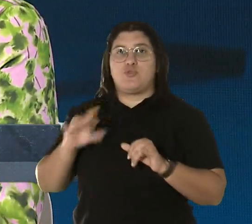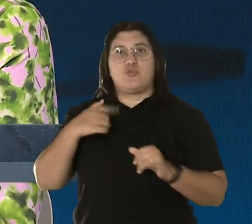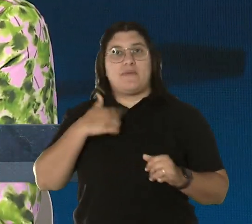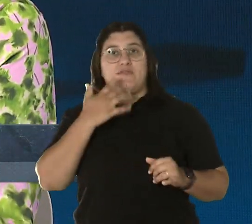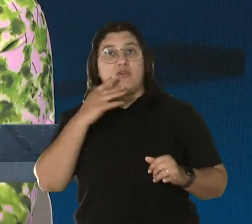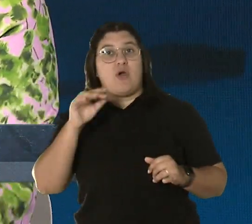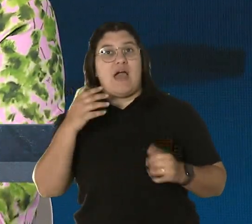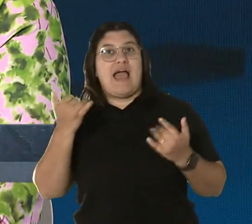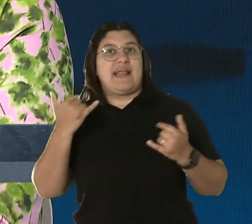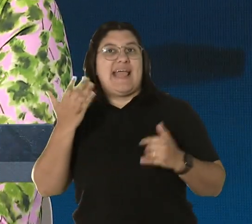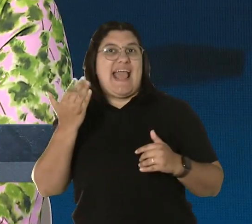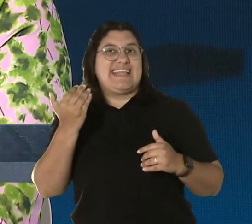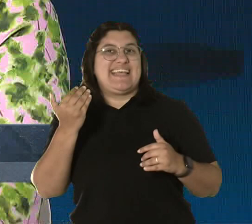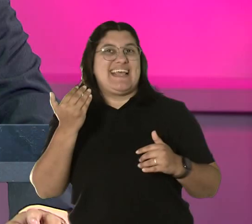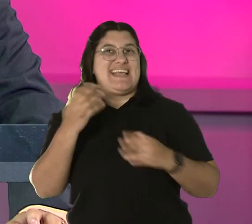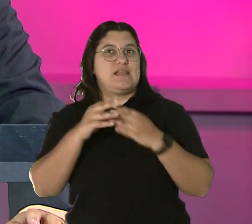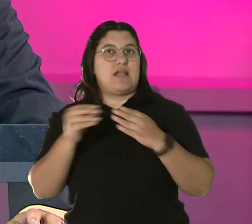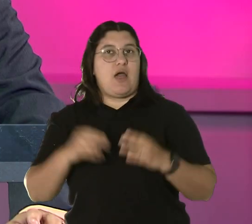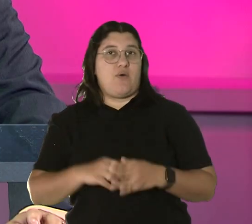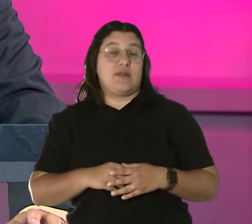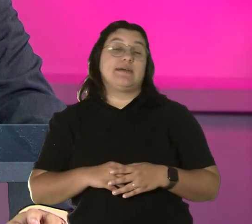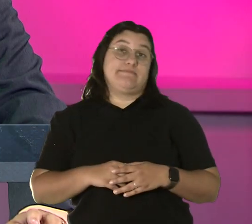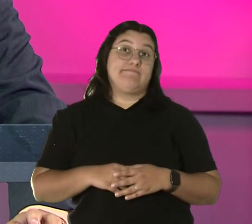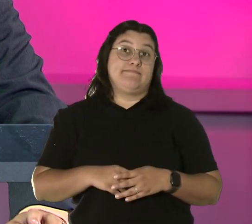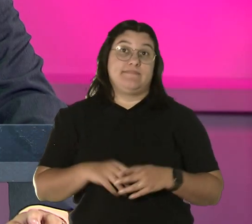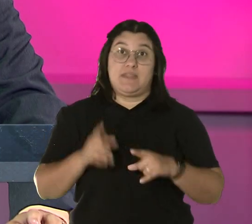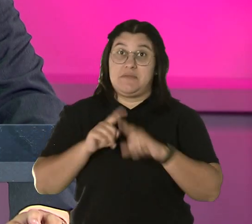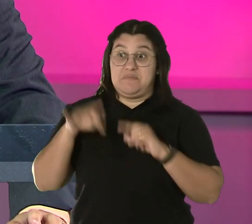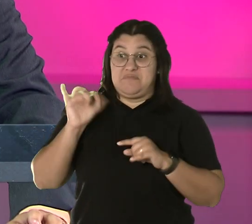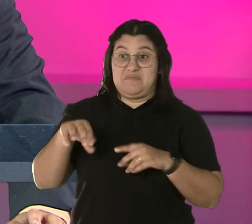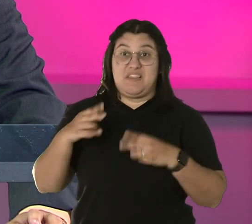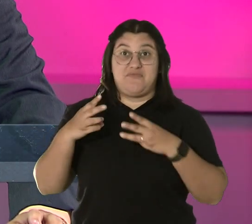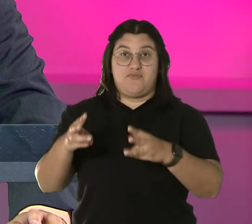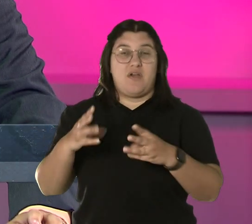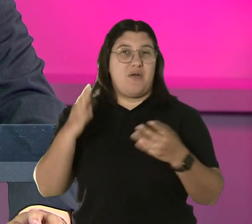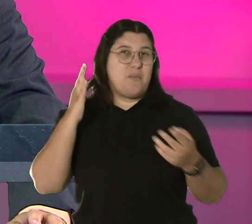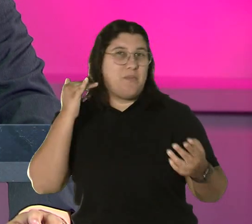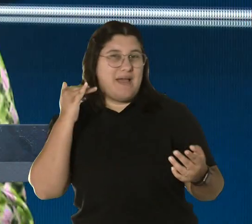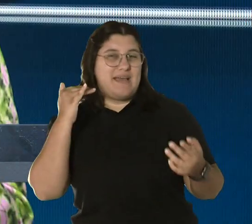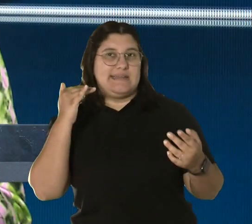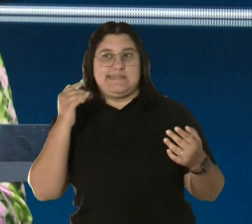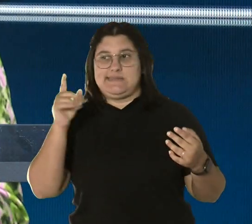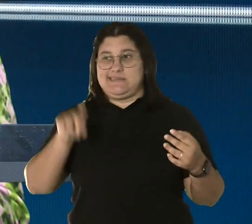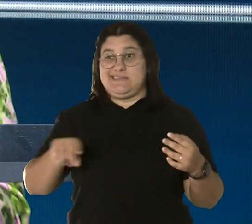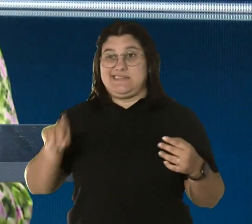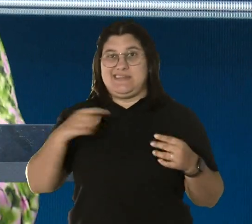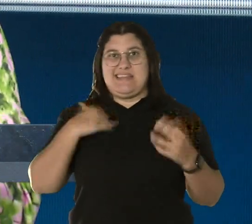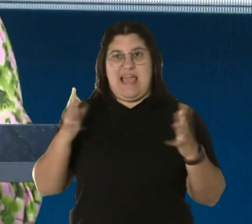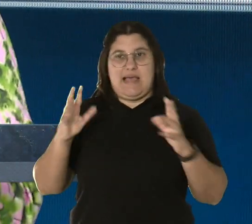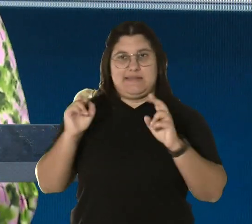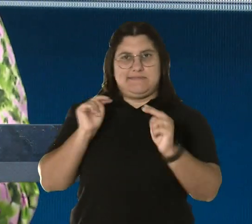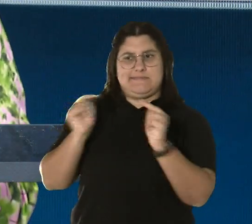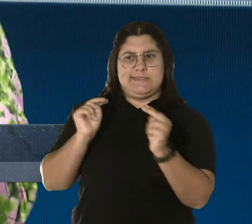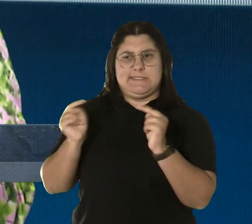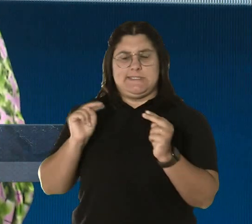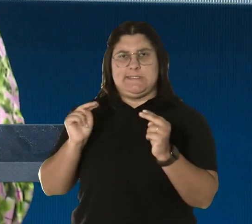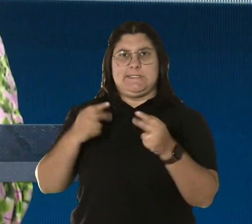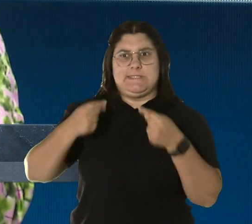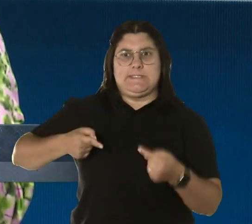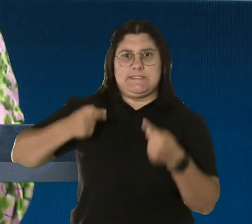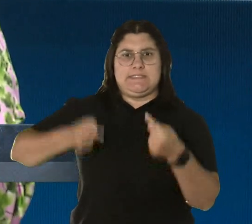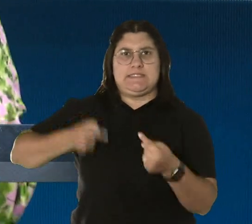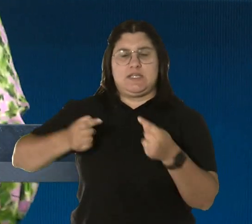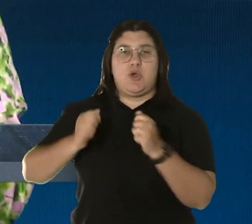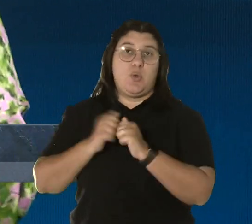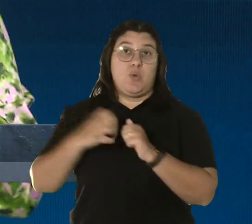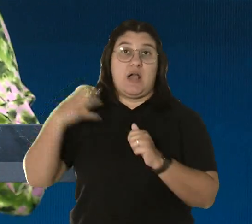ahora quiero ganar $15 la hora. Muy bien. Entonces, pero es así, porque Muy bien. ellos, ya la clase trabajadora está negociando sumamente agresivo con los patronos